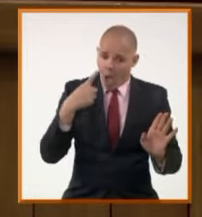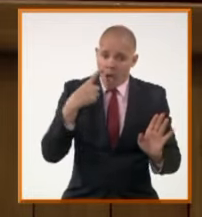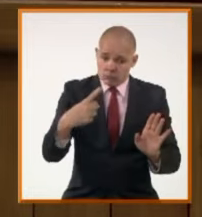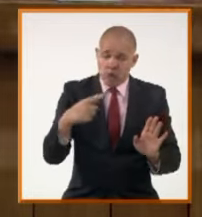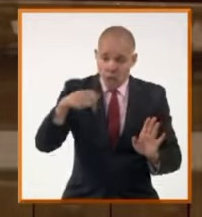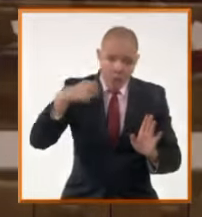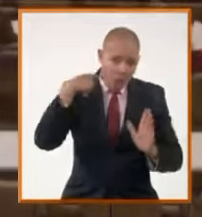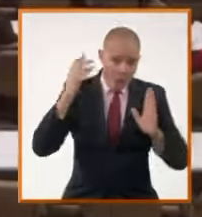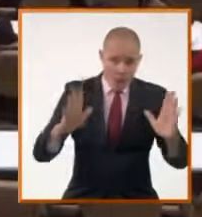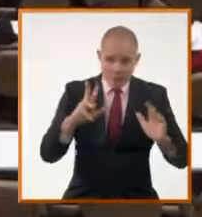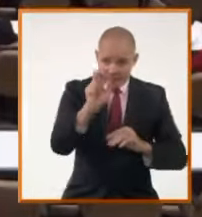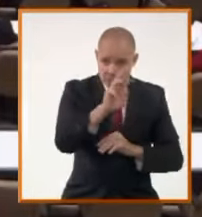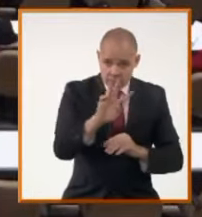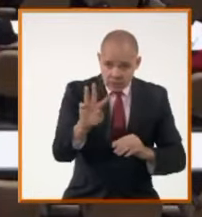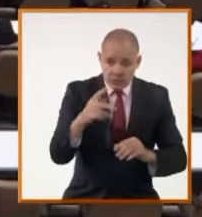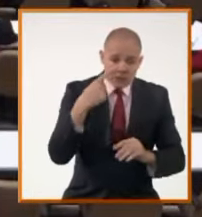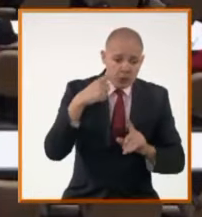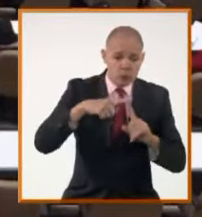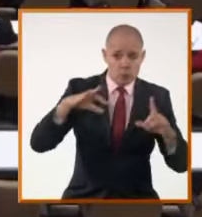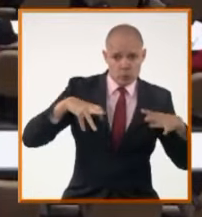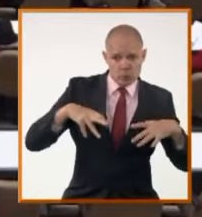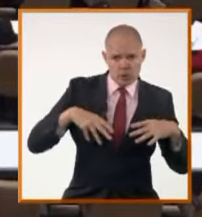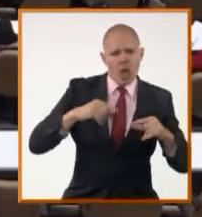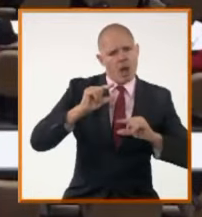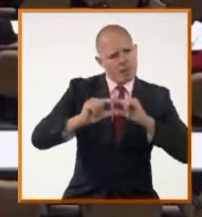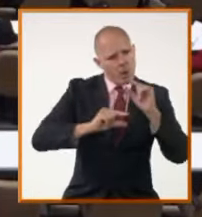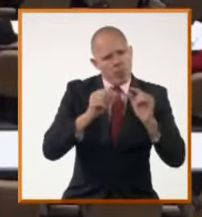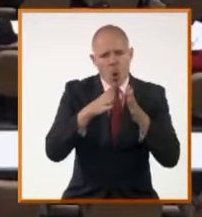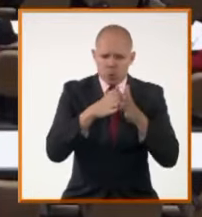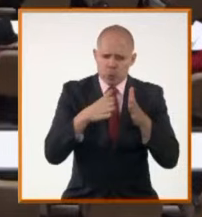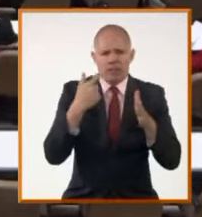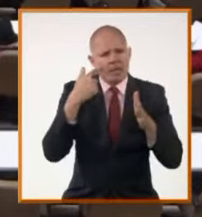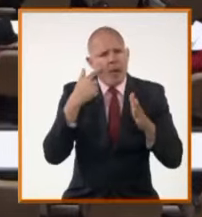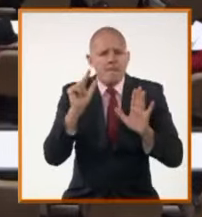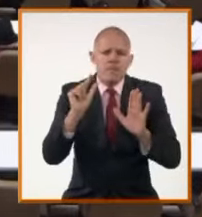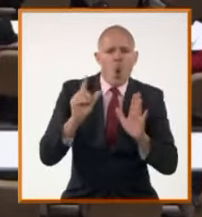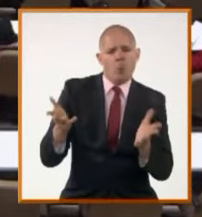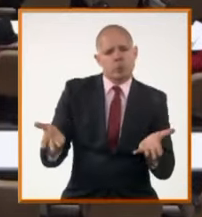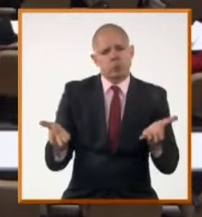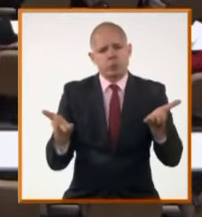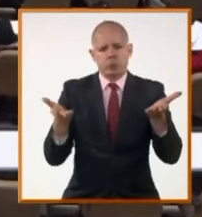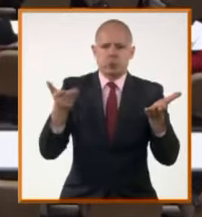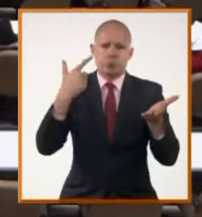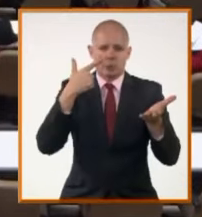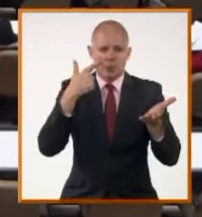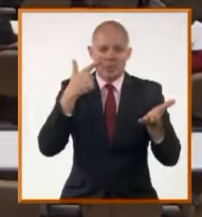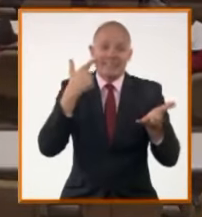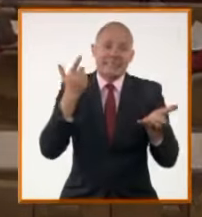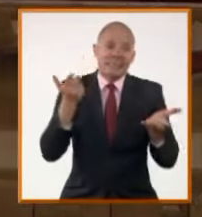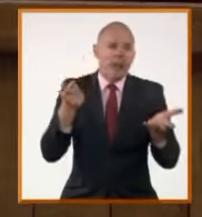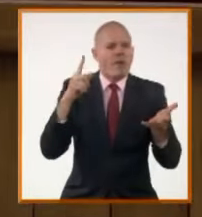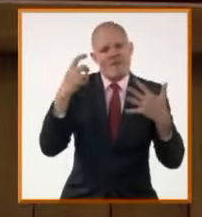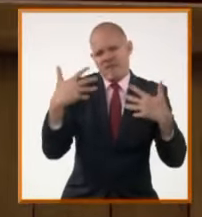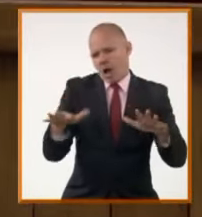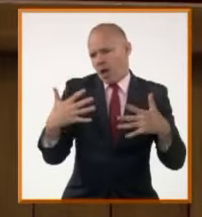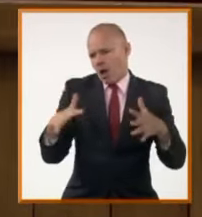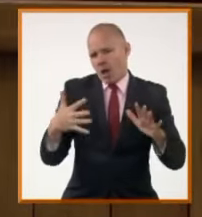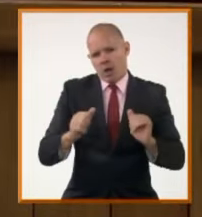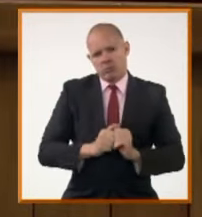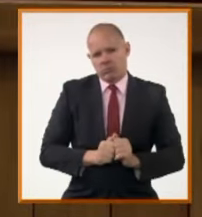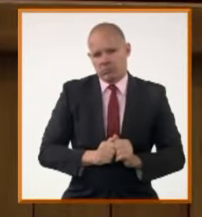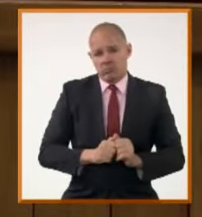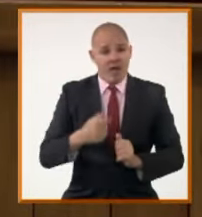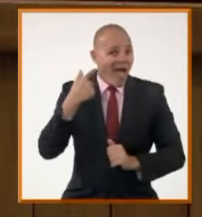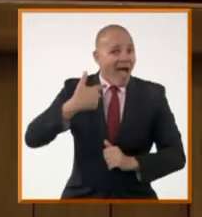de recuperación y los indicadores son de crecimientos importantes, pero muy lejos de lo que llegó a ser el